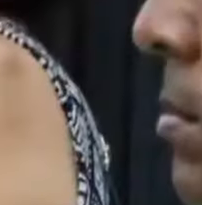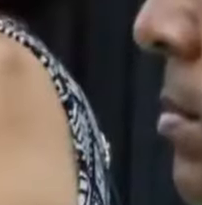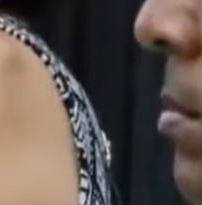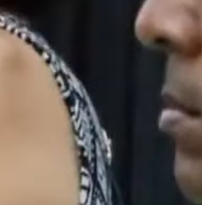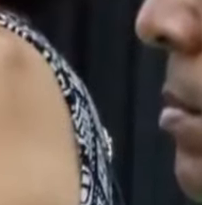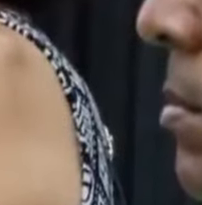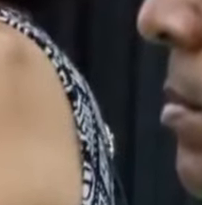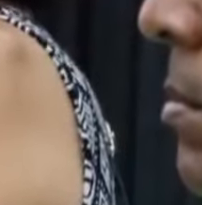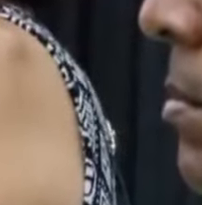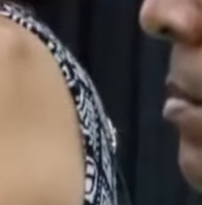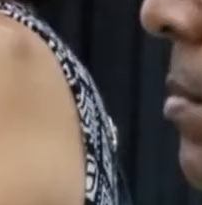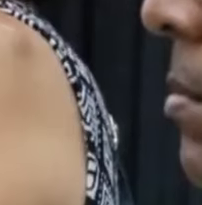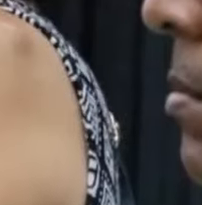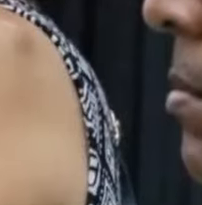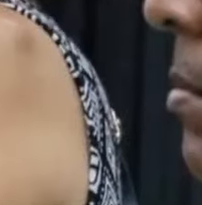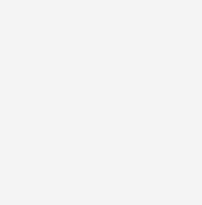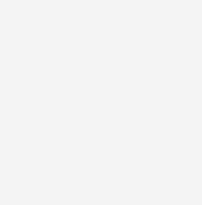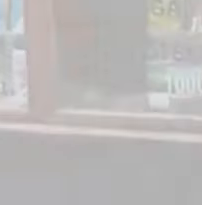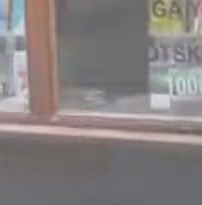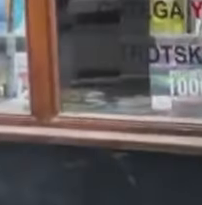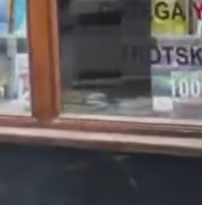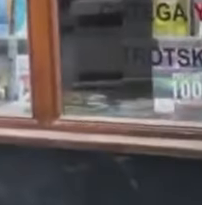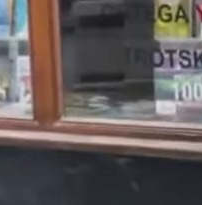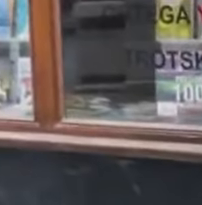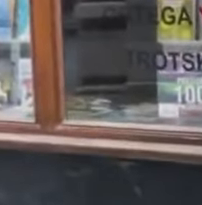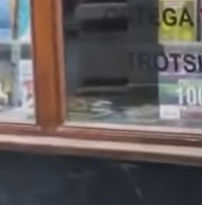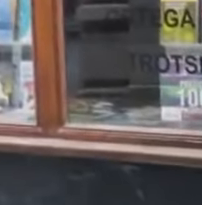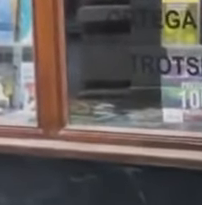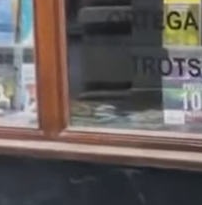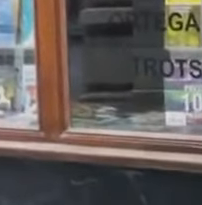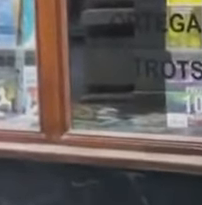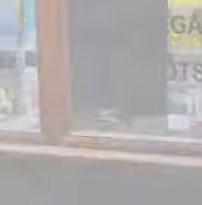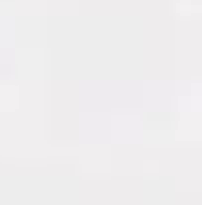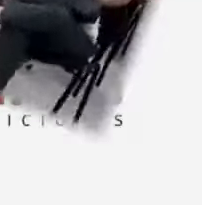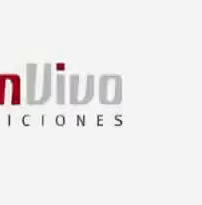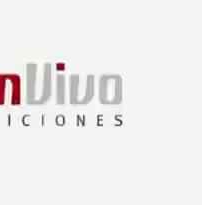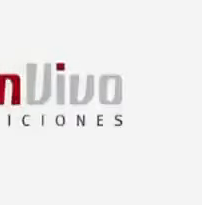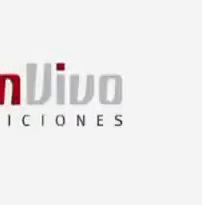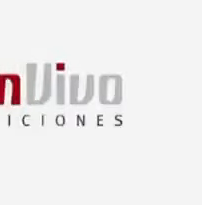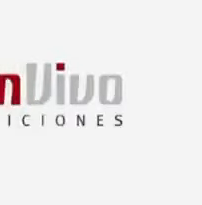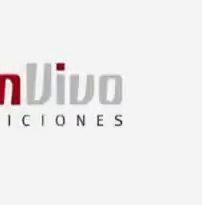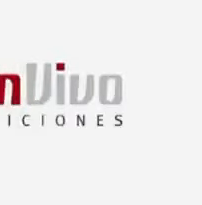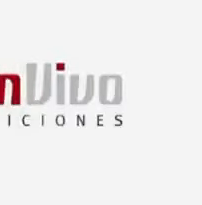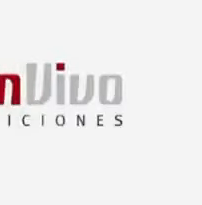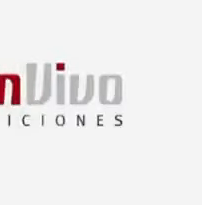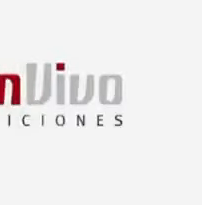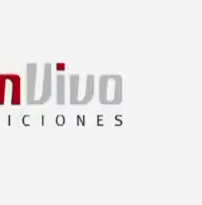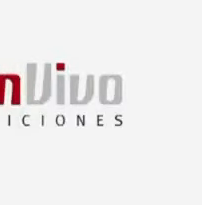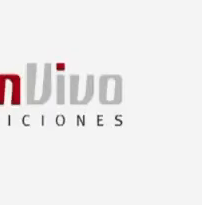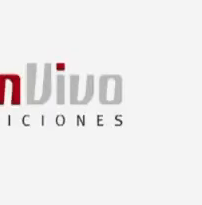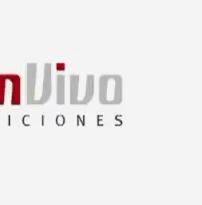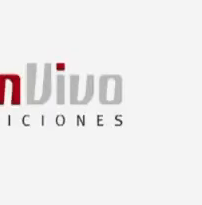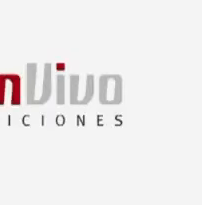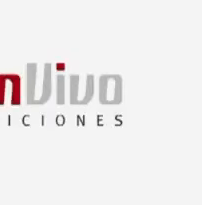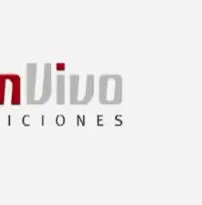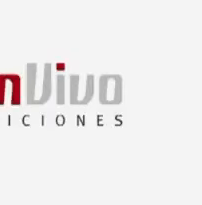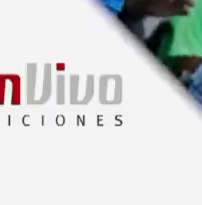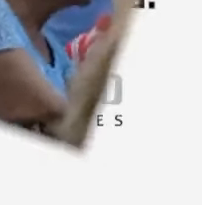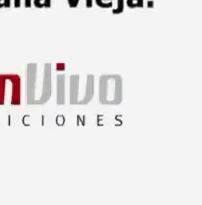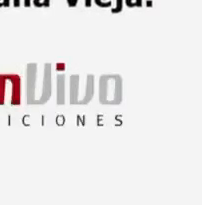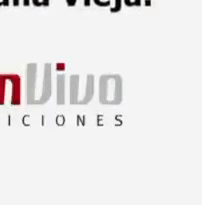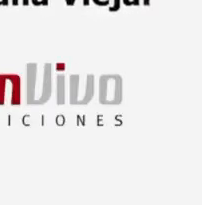libros nos vemos en la librería fat jamis los miércoles de la segunda y cuarta semana del